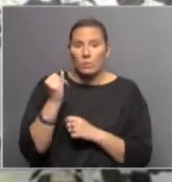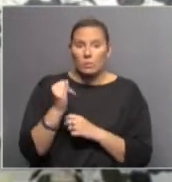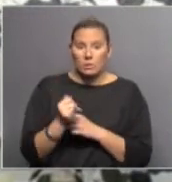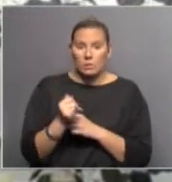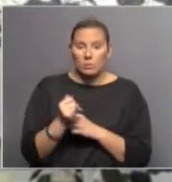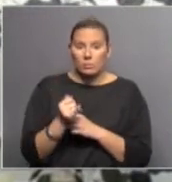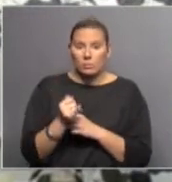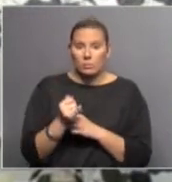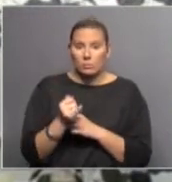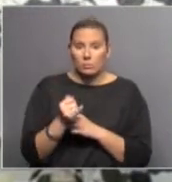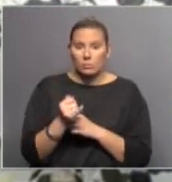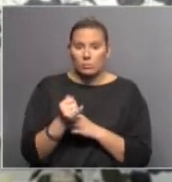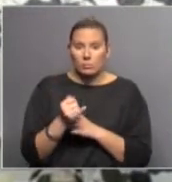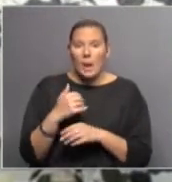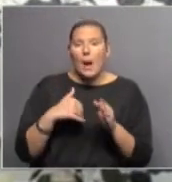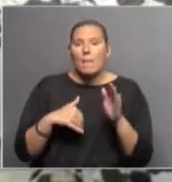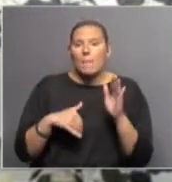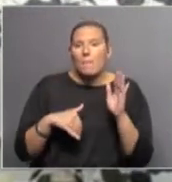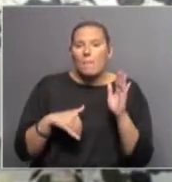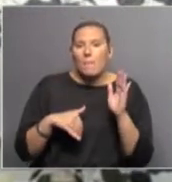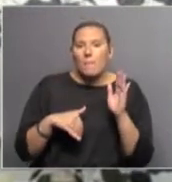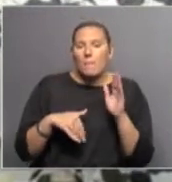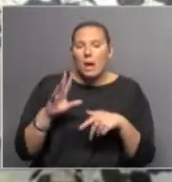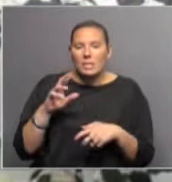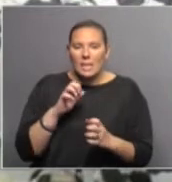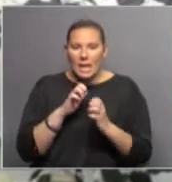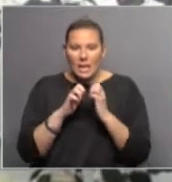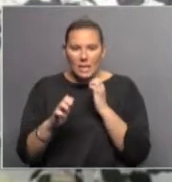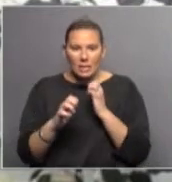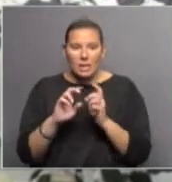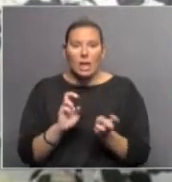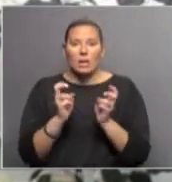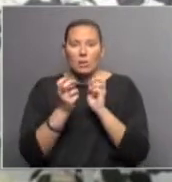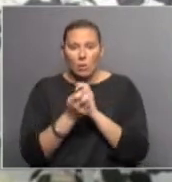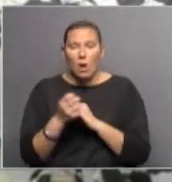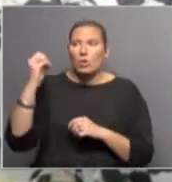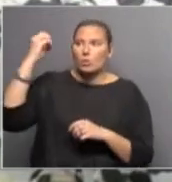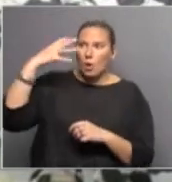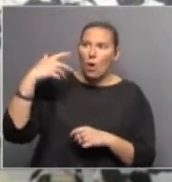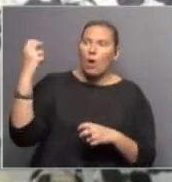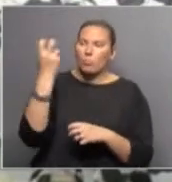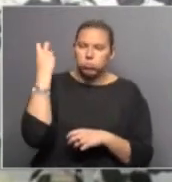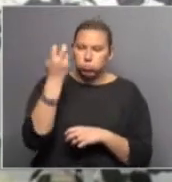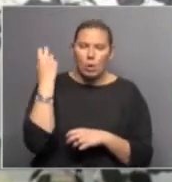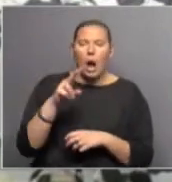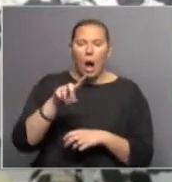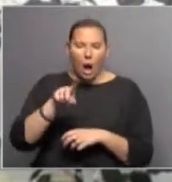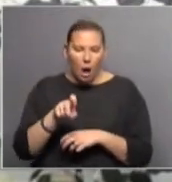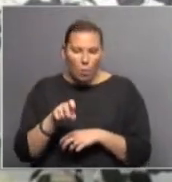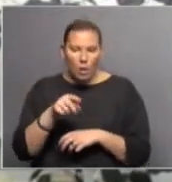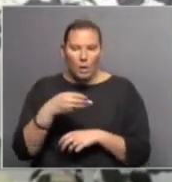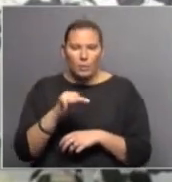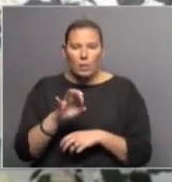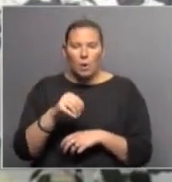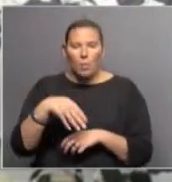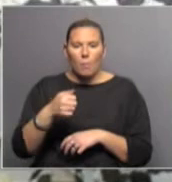que generando mucha fuente de energía en base a energías renovables, el sol, el viento, el agua, la biomasa. Tenemos que